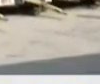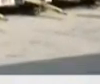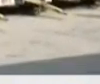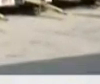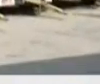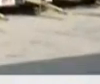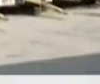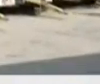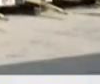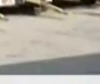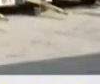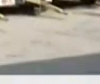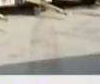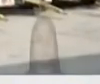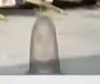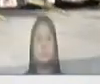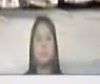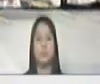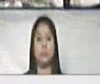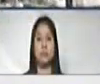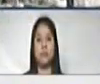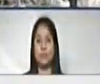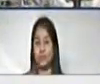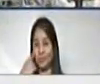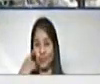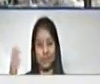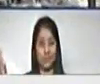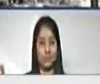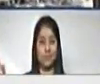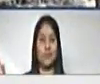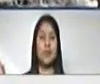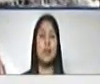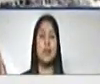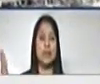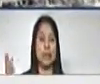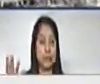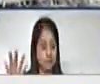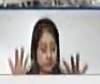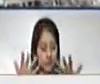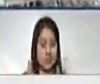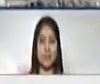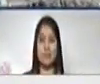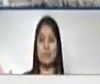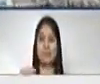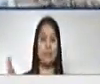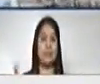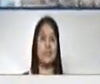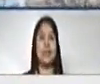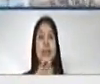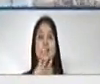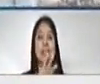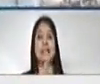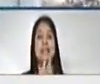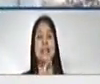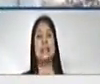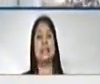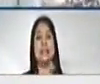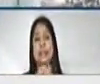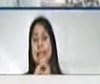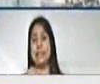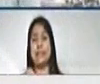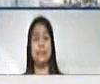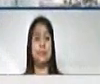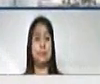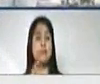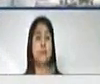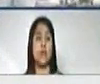contrario tenemos que seguir guardando las medidas de prevención extremas con la intención de que no se expanda, se siga expandiendo el